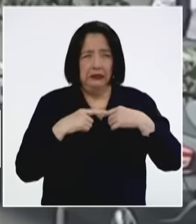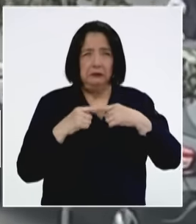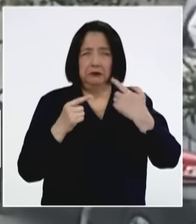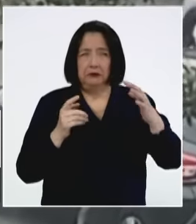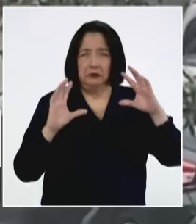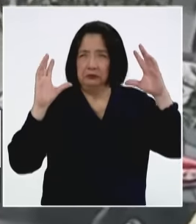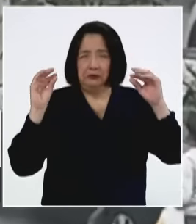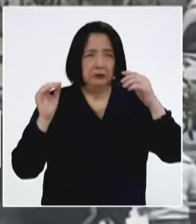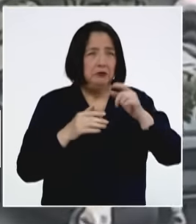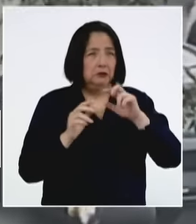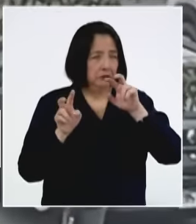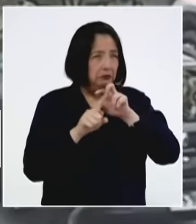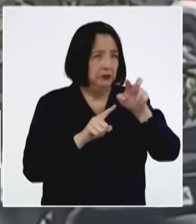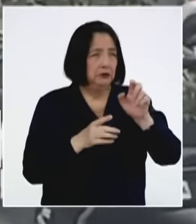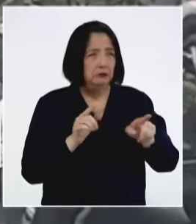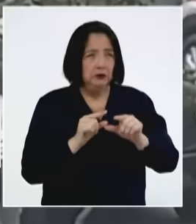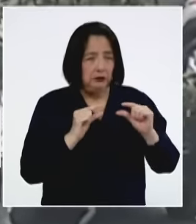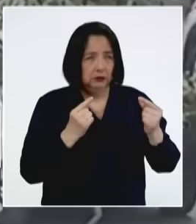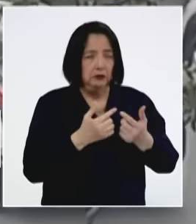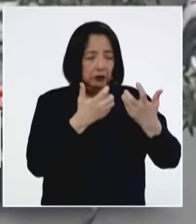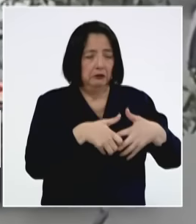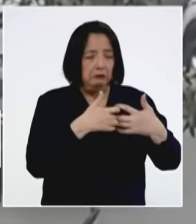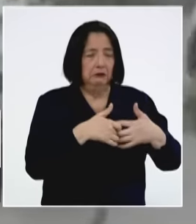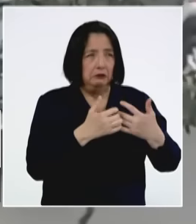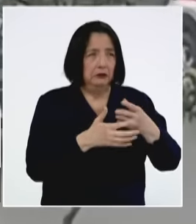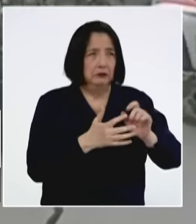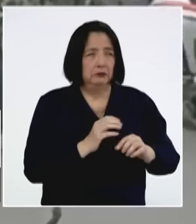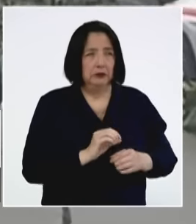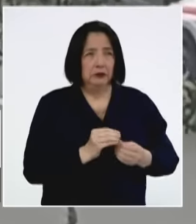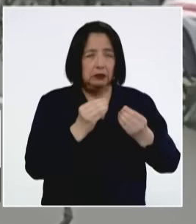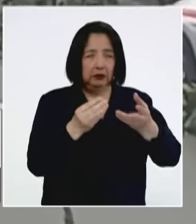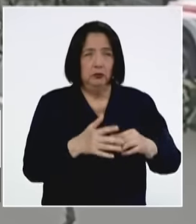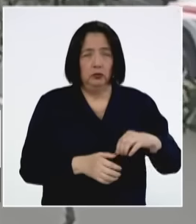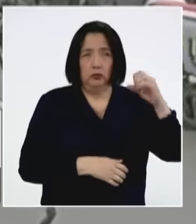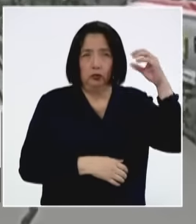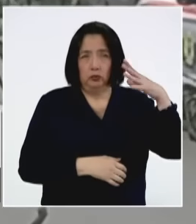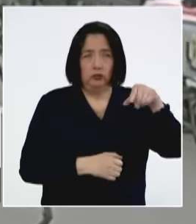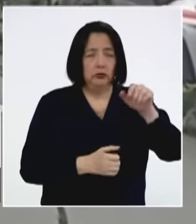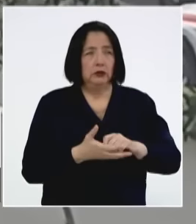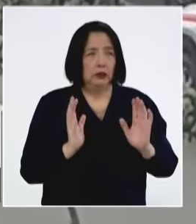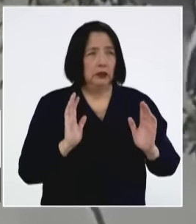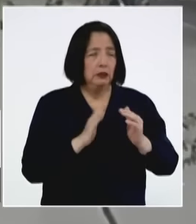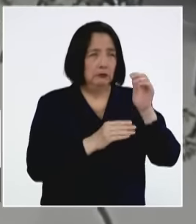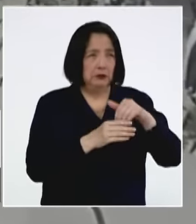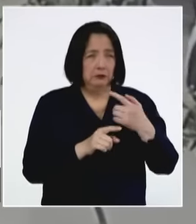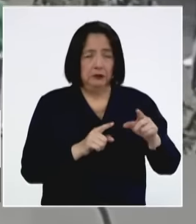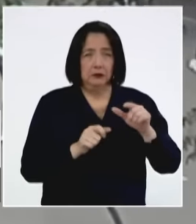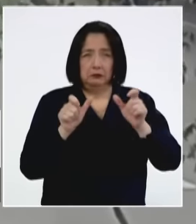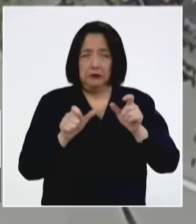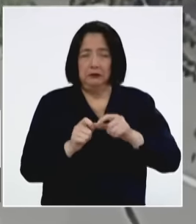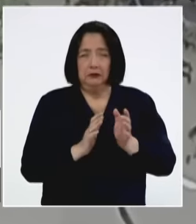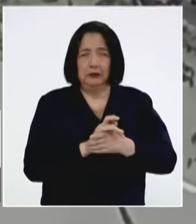hecho. Tal como puedes ver, también está el grupo electrógeno que estaba brindando la energía a este establecimiento. Sin embargo, estos sujetos